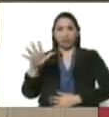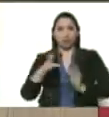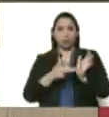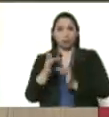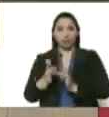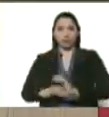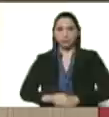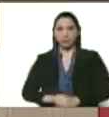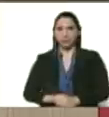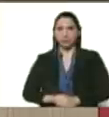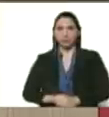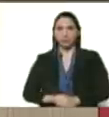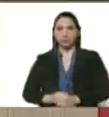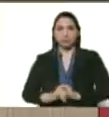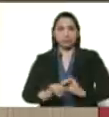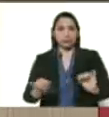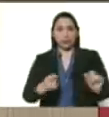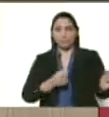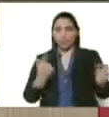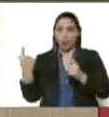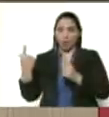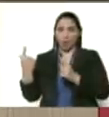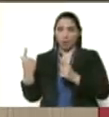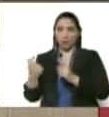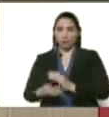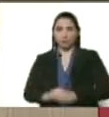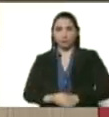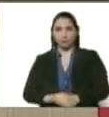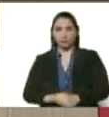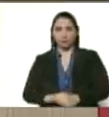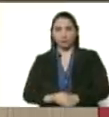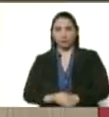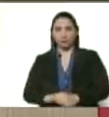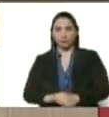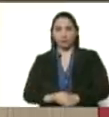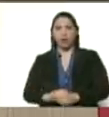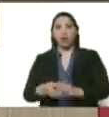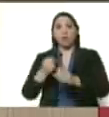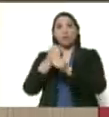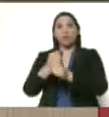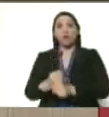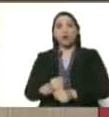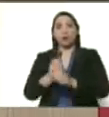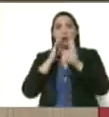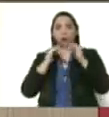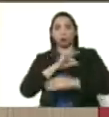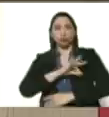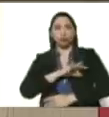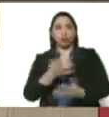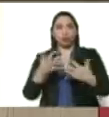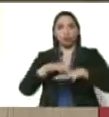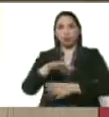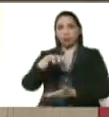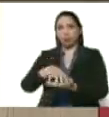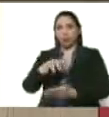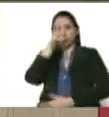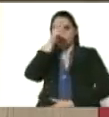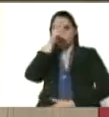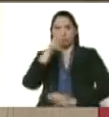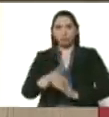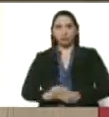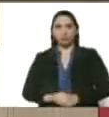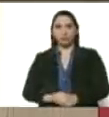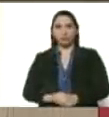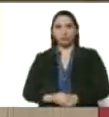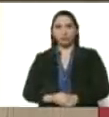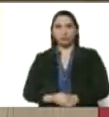y había sido ya trasladada al PAS y al puesto de atención social integral del estado Falcón.